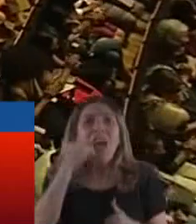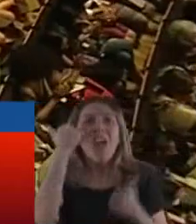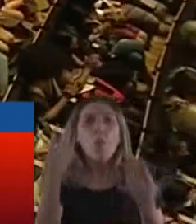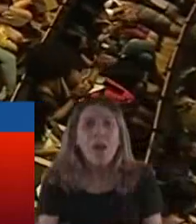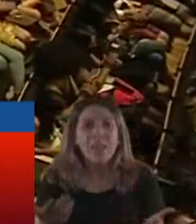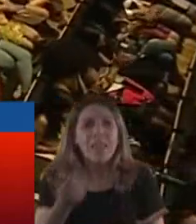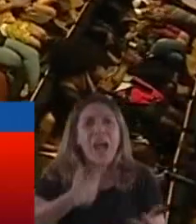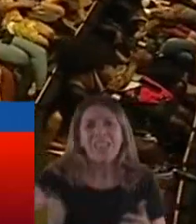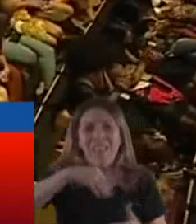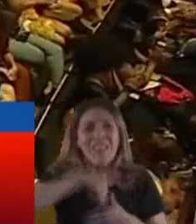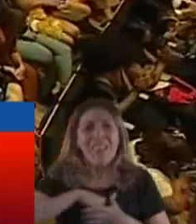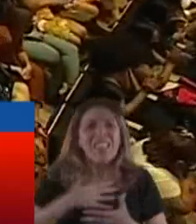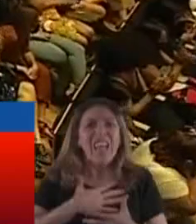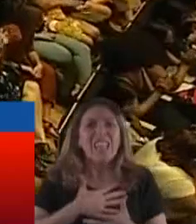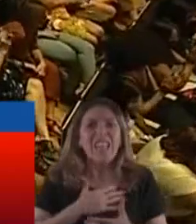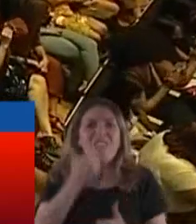Vergüenza tiene que darlos.